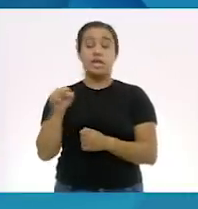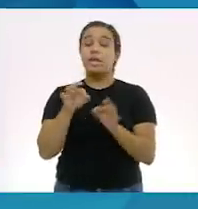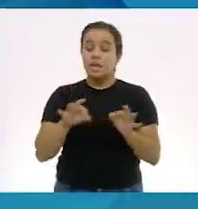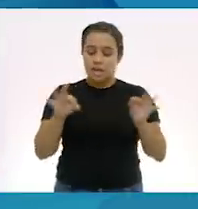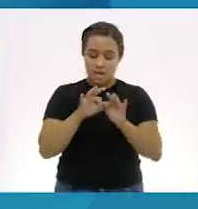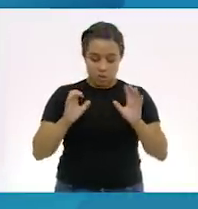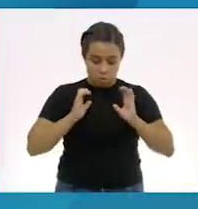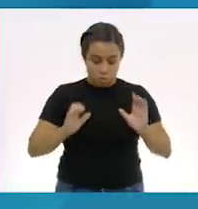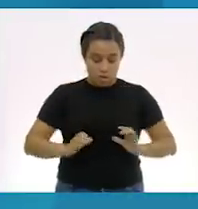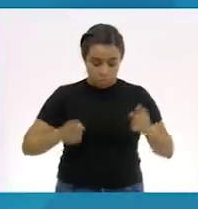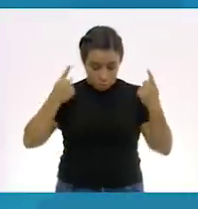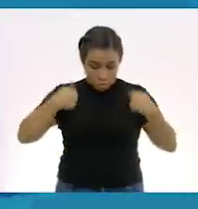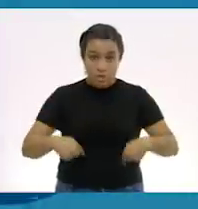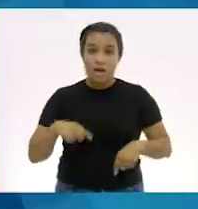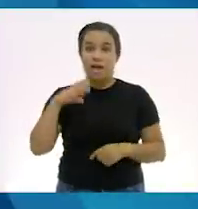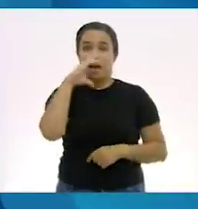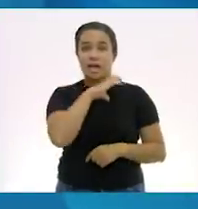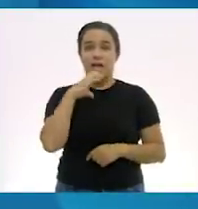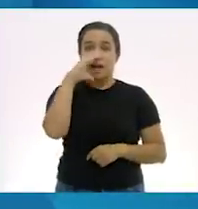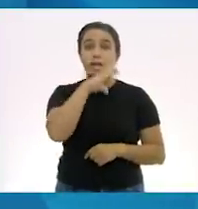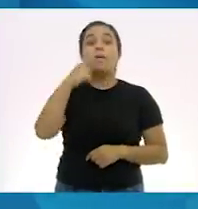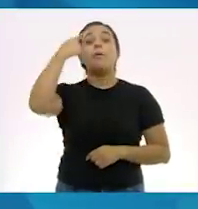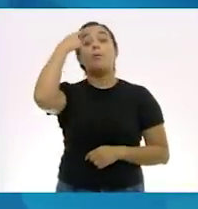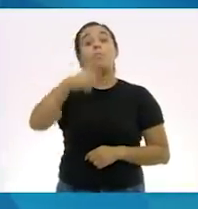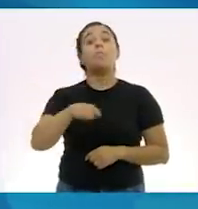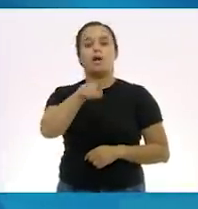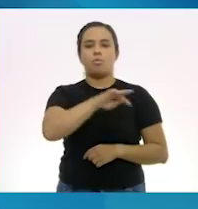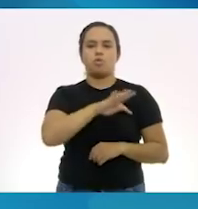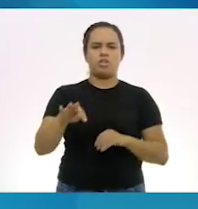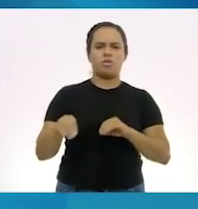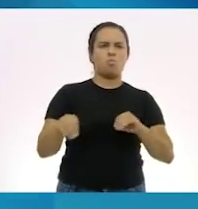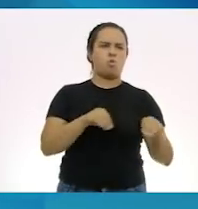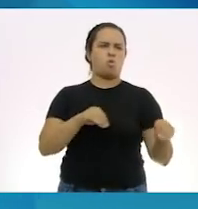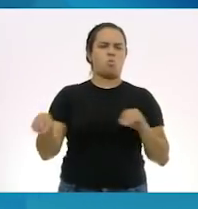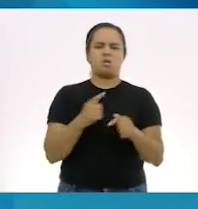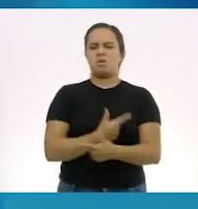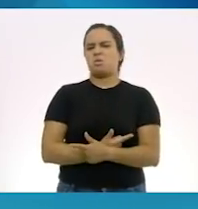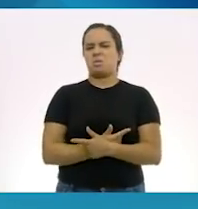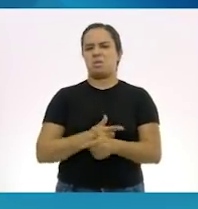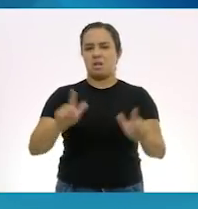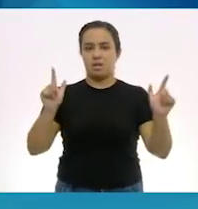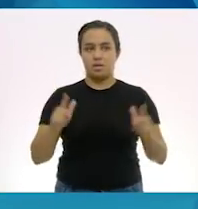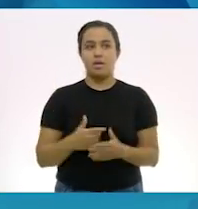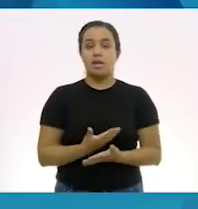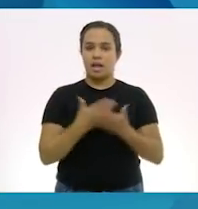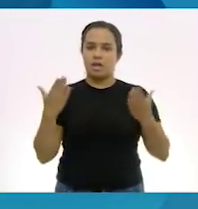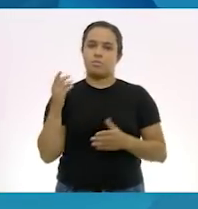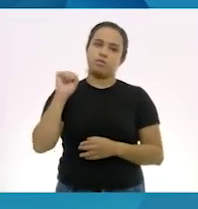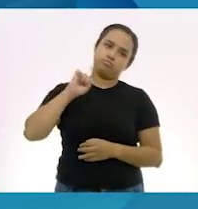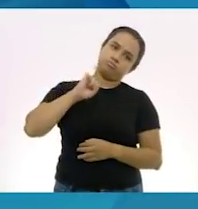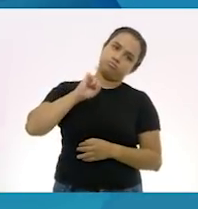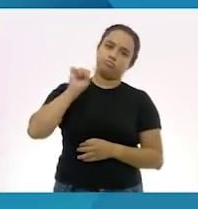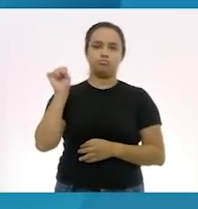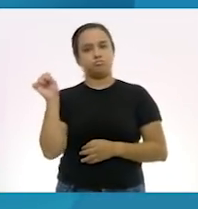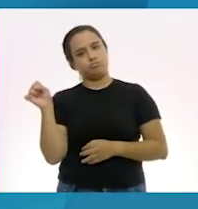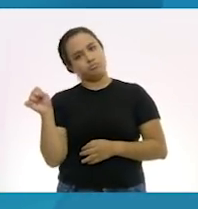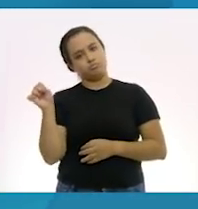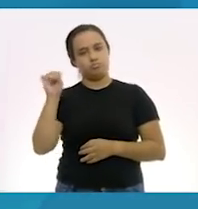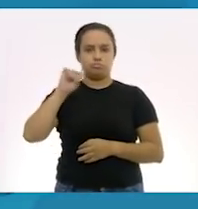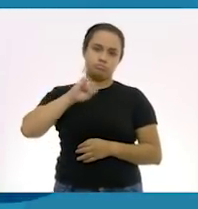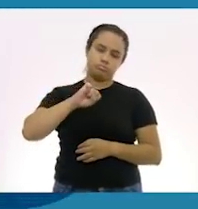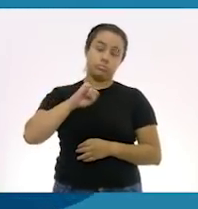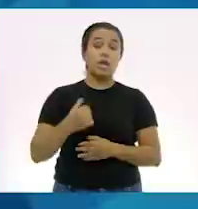calentamiento. Podemos empezar de arriba abajo o de abajo para arriba, pero esta vez vamos a empezar desde arriba. Entonces movemos